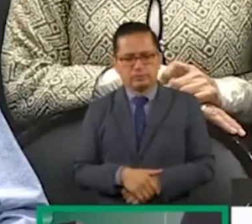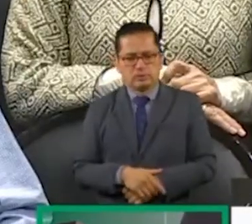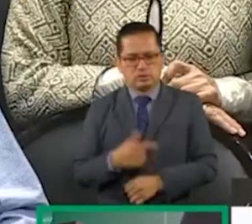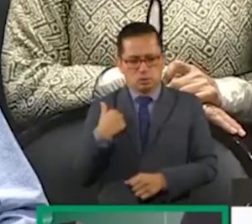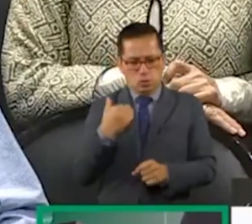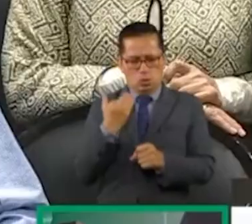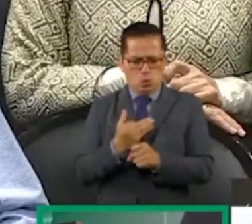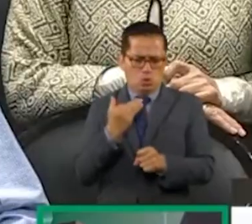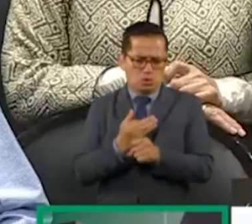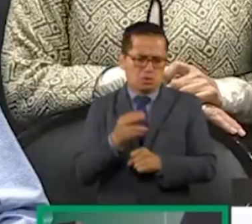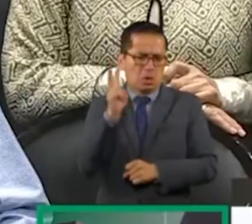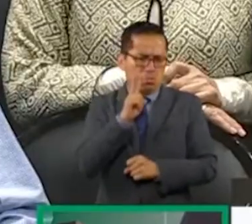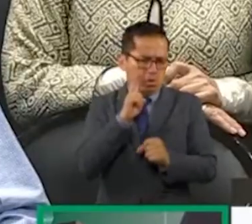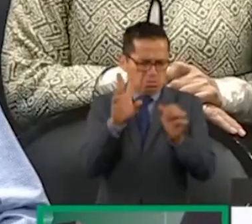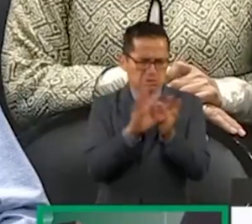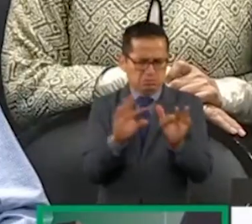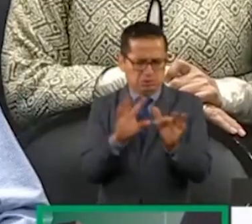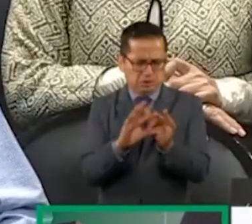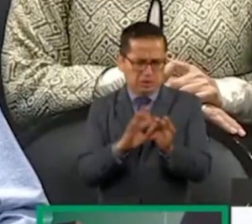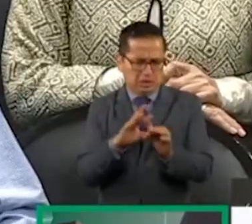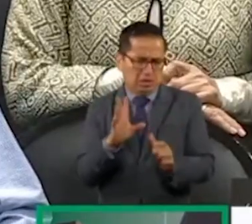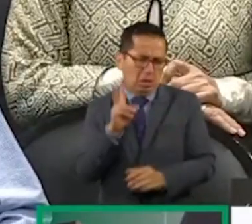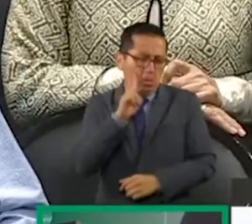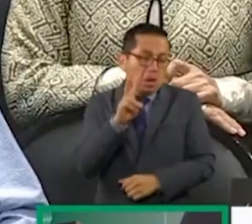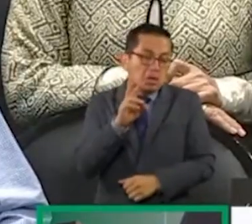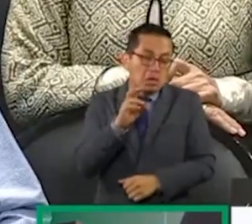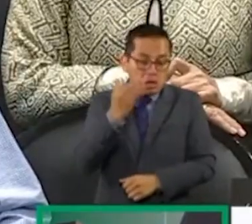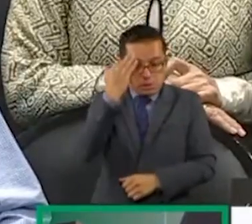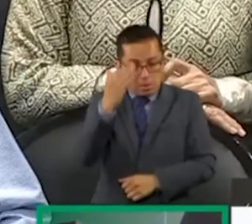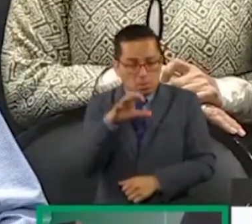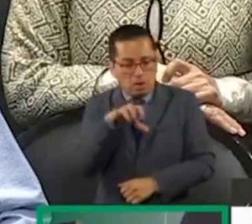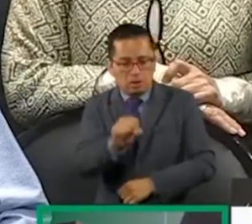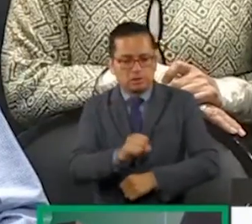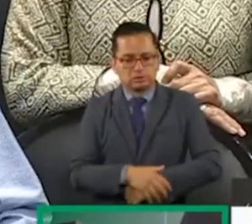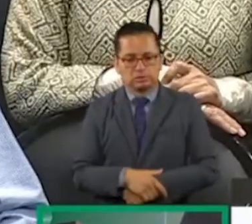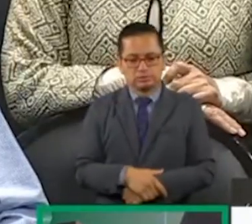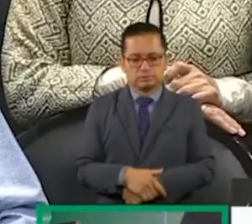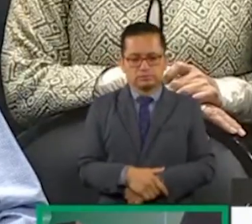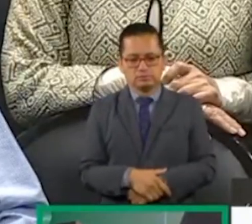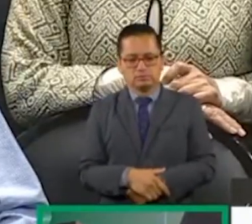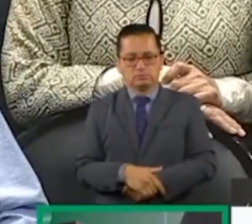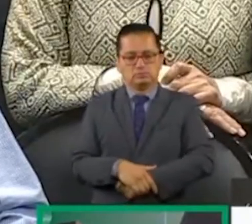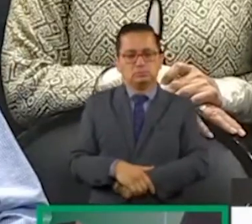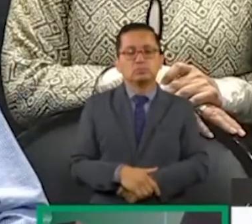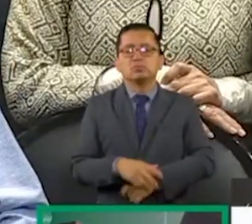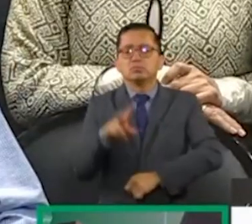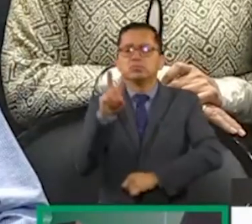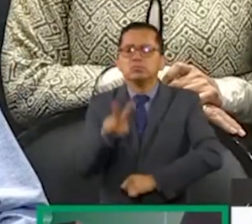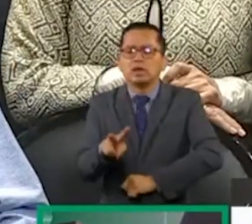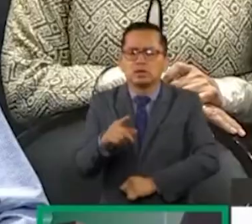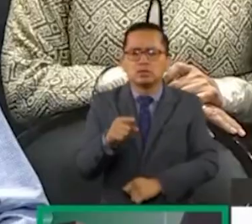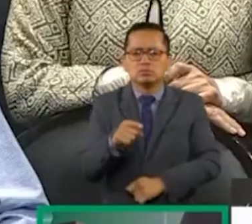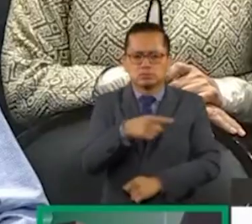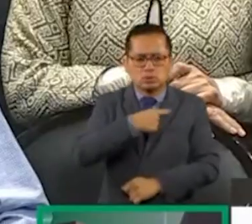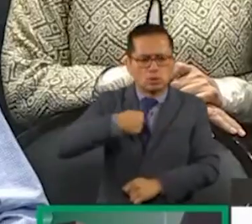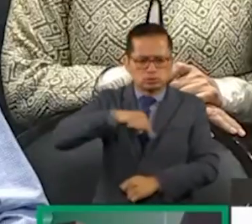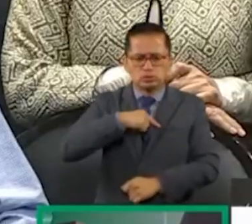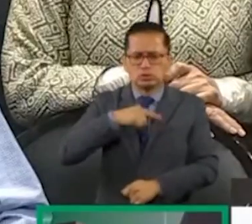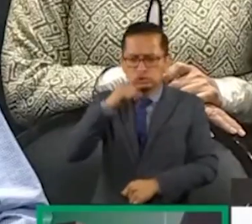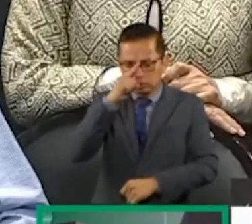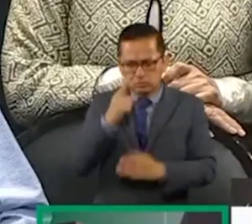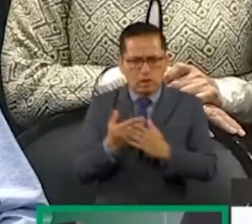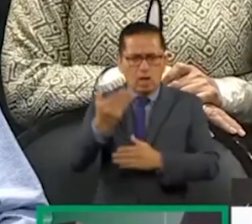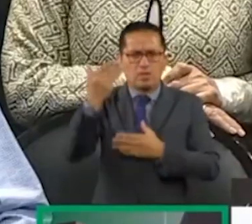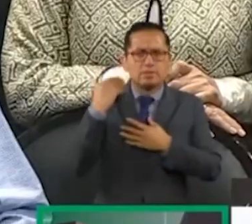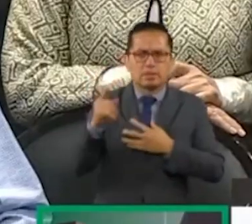me lo permite el tiempo. Y les voy a decir por qué. Es cierto, muchos de nosotros nos posicionamos en contra de la